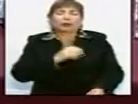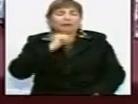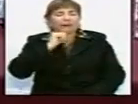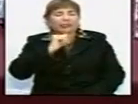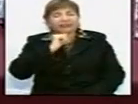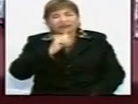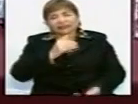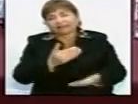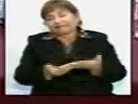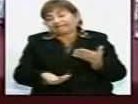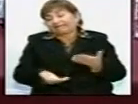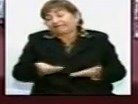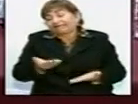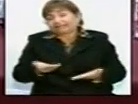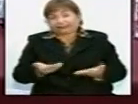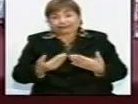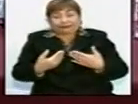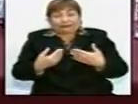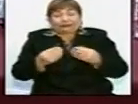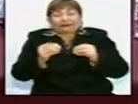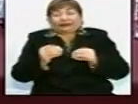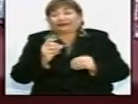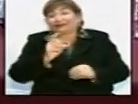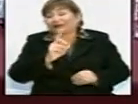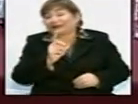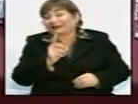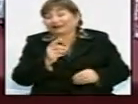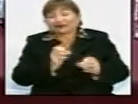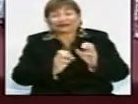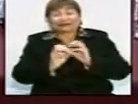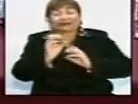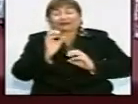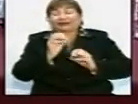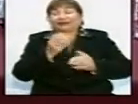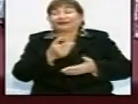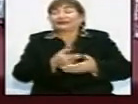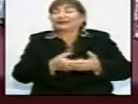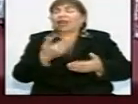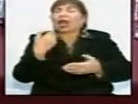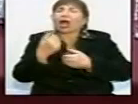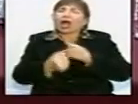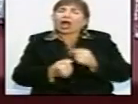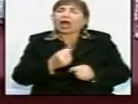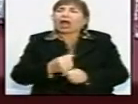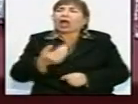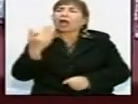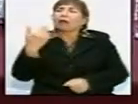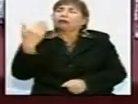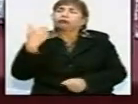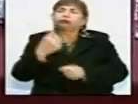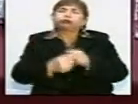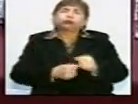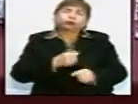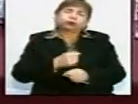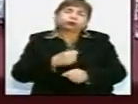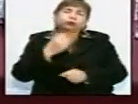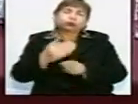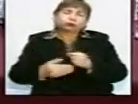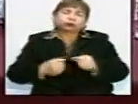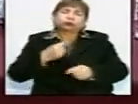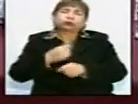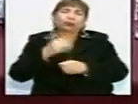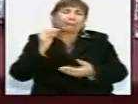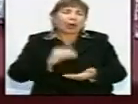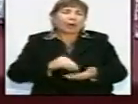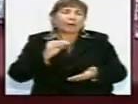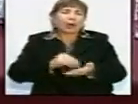correspondientes a lo que se nos puede venir nuestro mismo científico no dice que año a año ya sea poner este peor